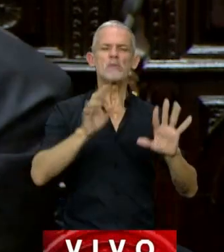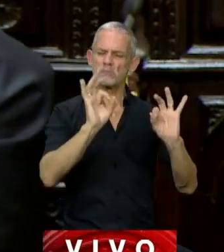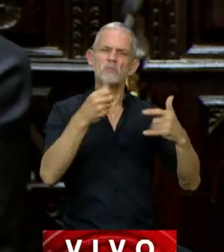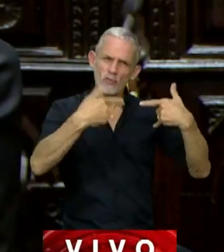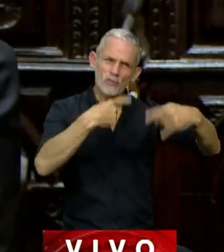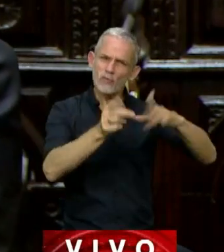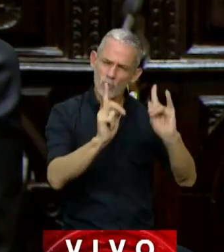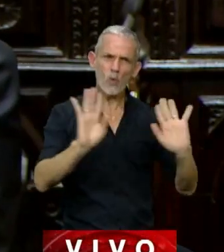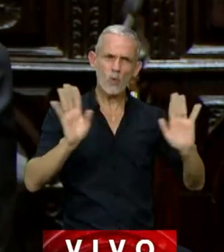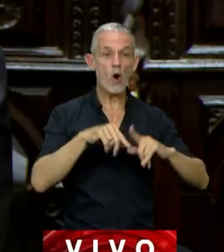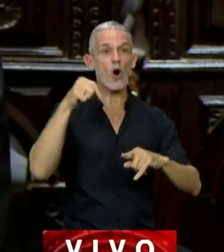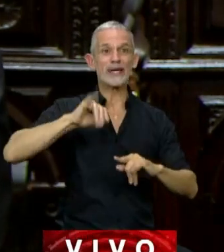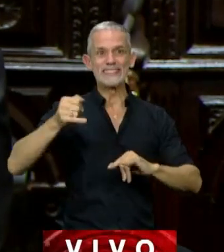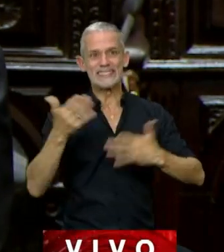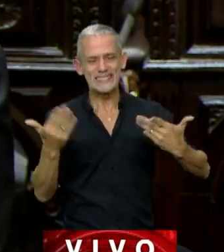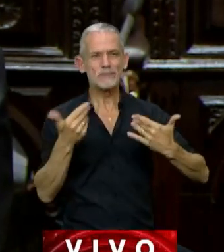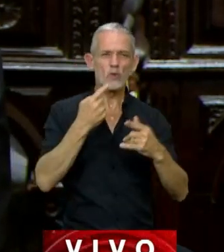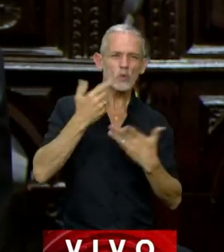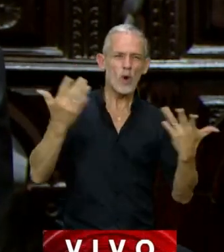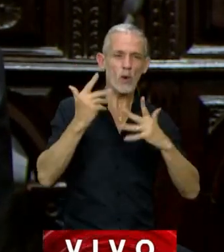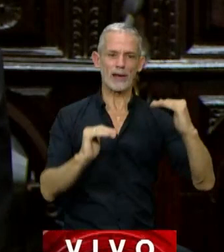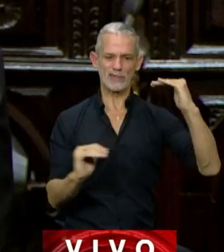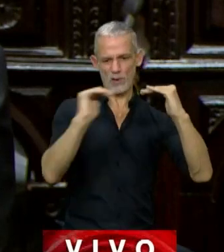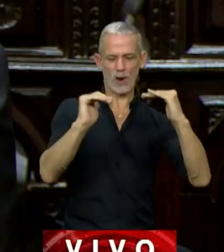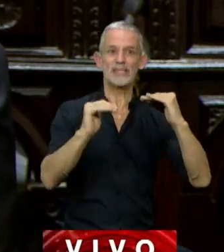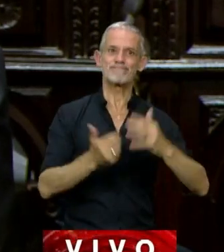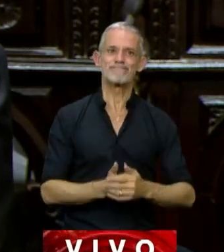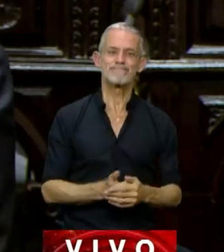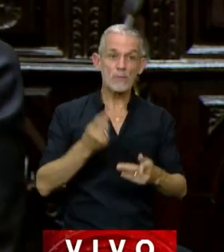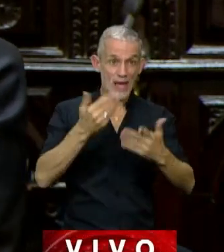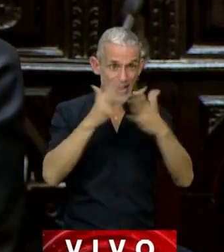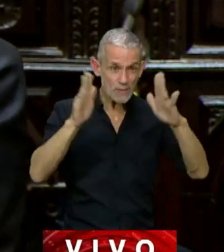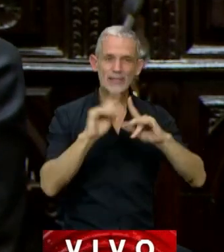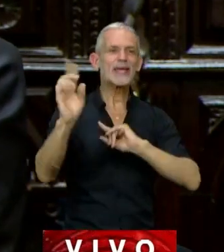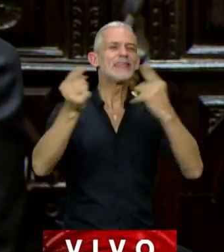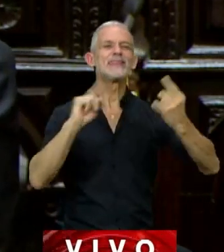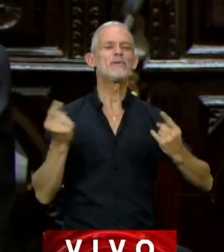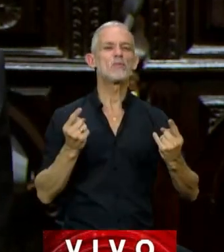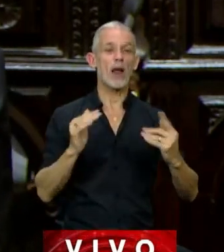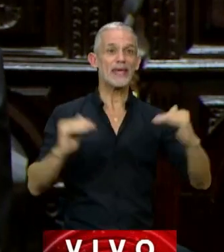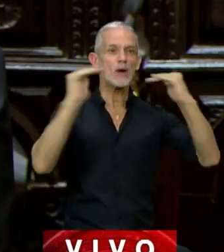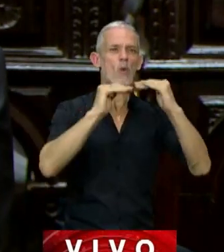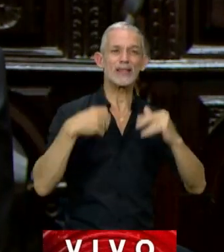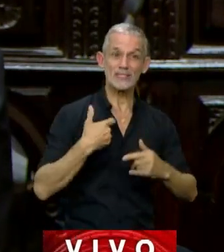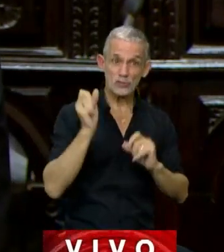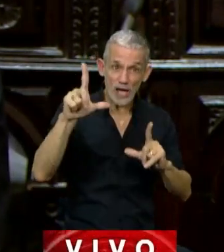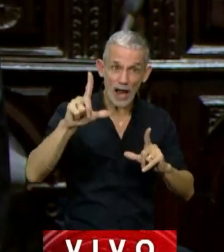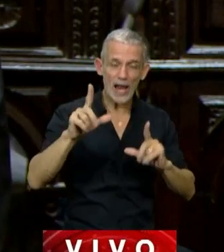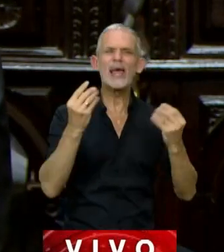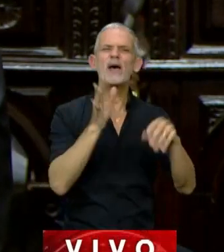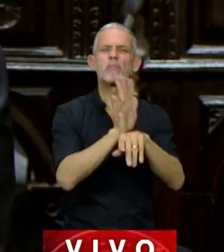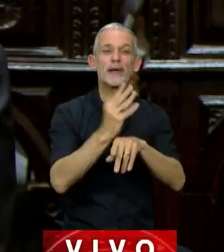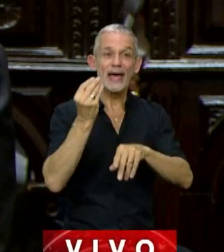Lo que está en juego, en todo caso, es la igualdad social. Y la libertad individual y la igualdad social, ¿saben